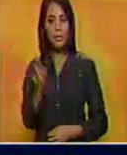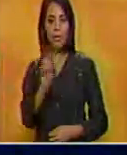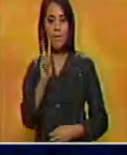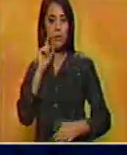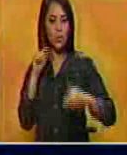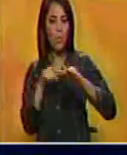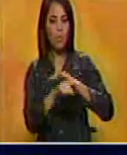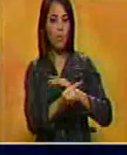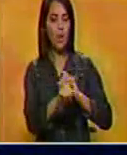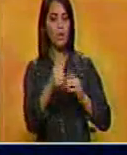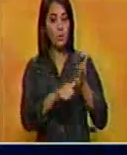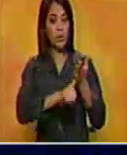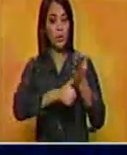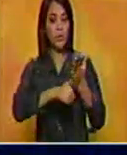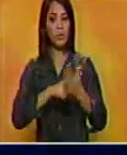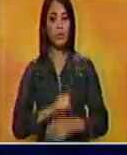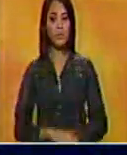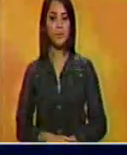entrar solo con su cédula.